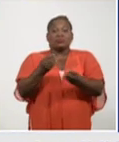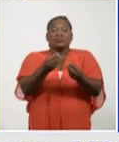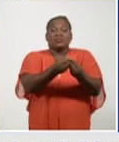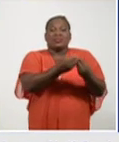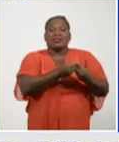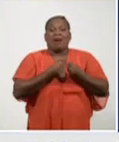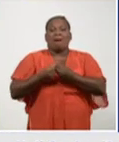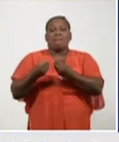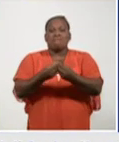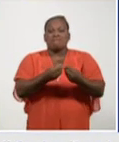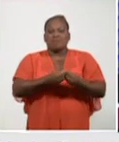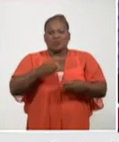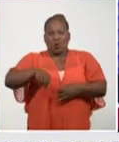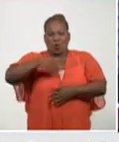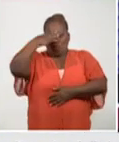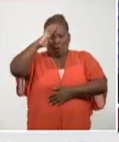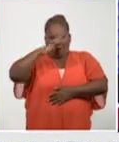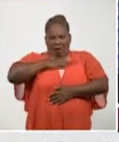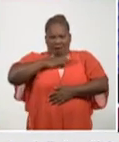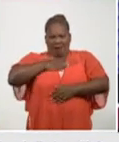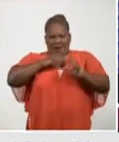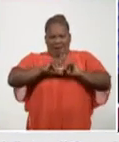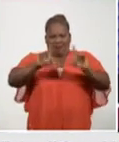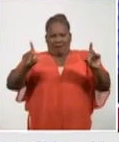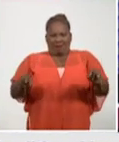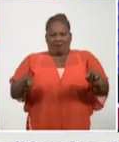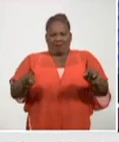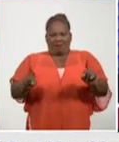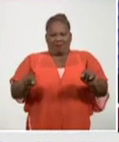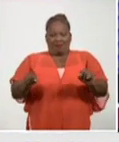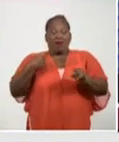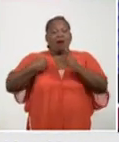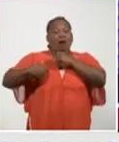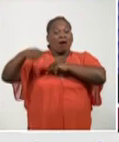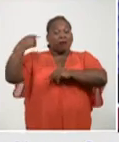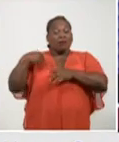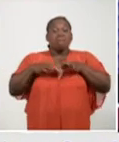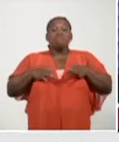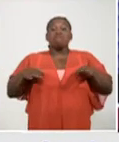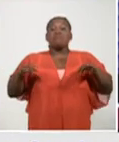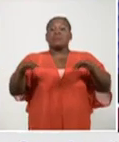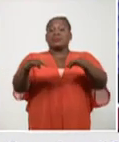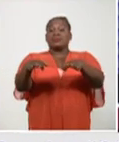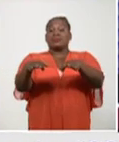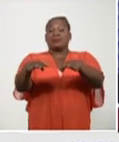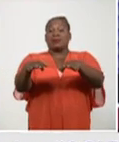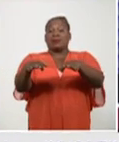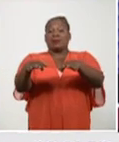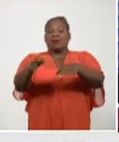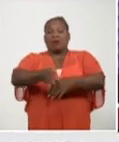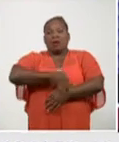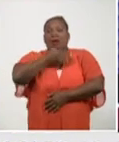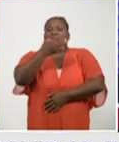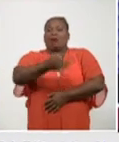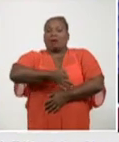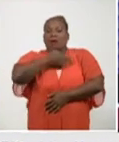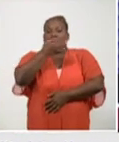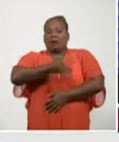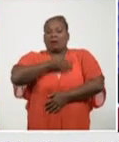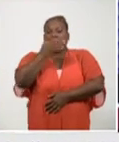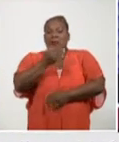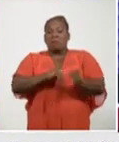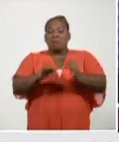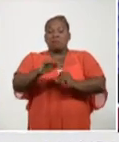de nuestro territorio. Ayer en la mesa redonda se hizo una explicación por el ministro de